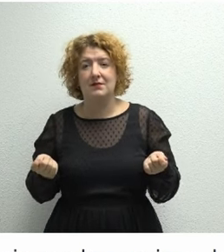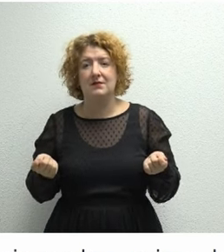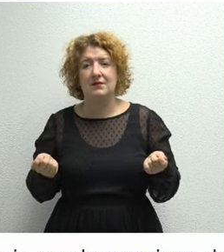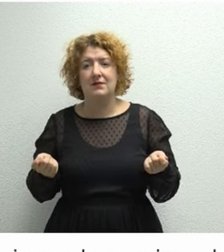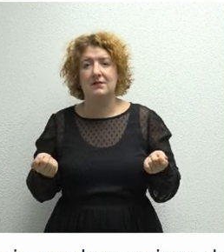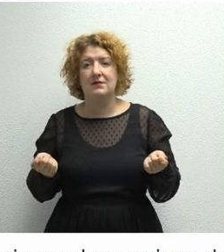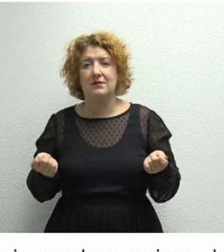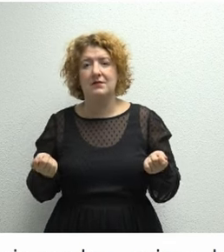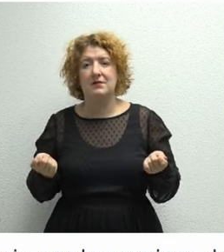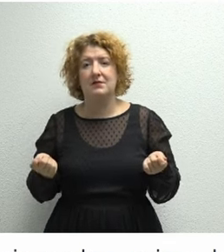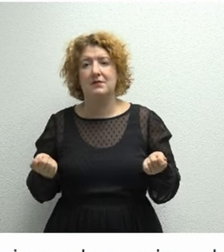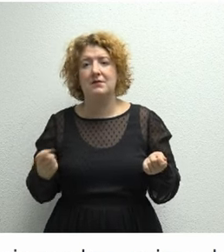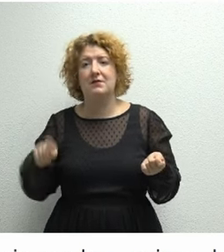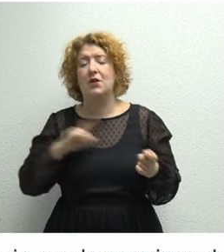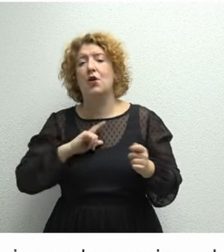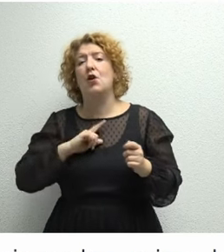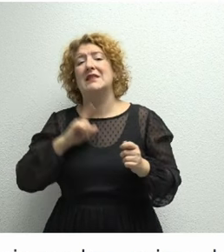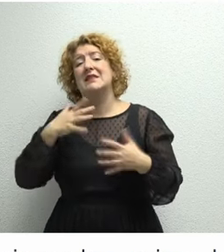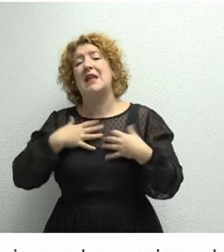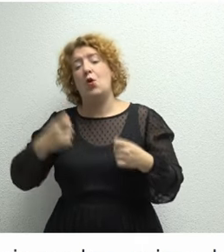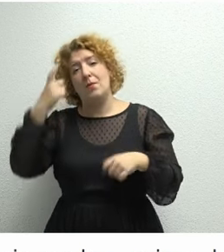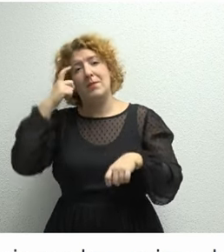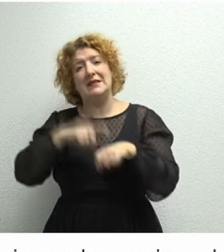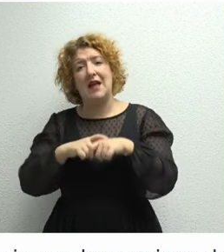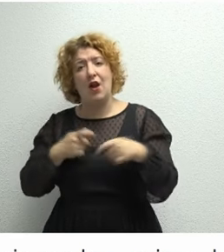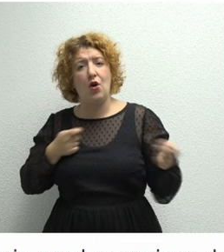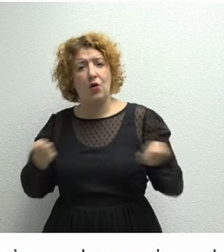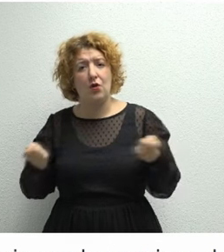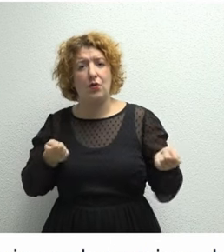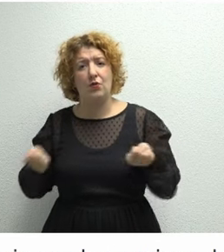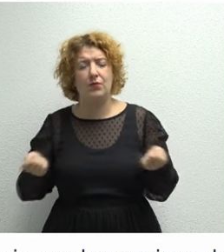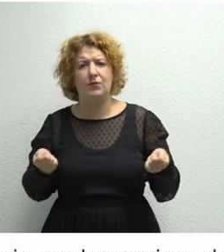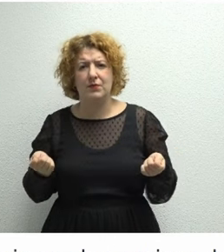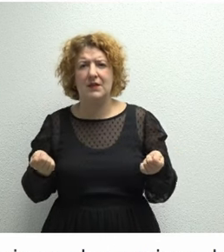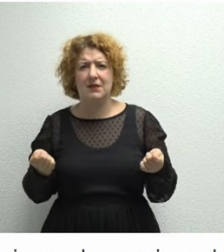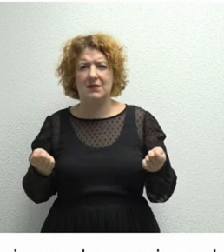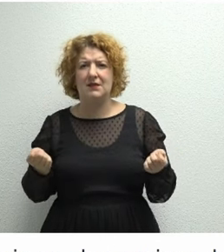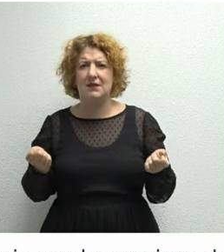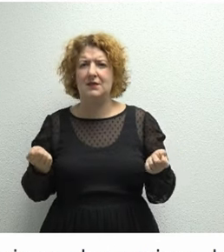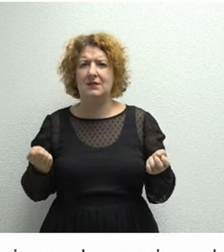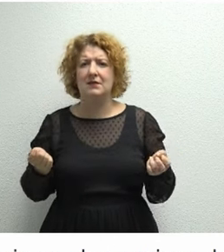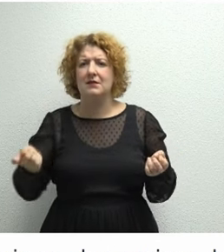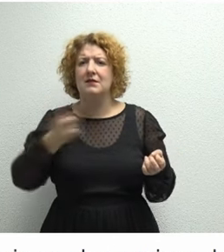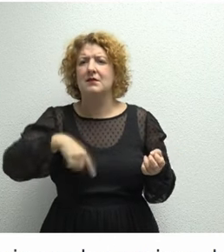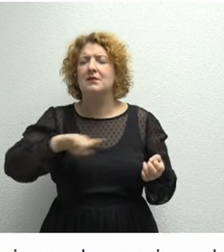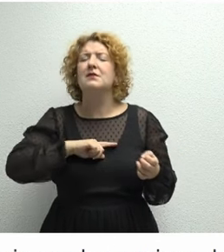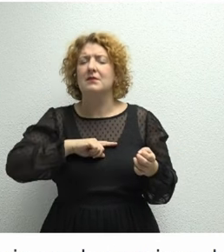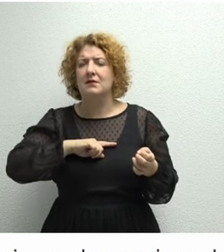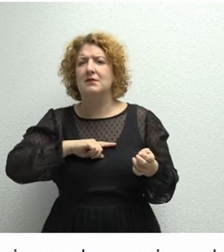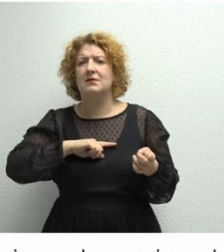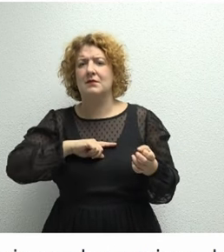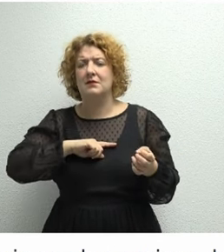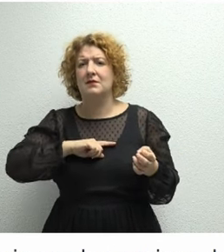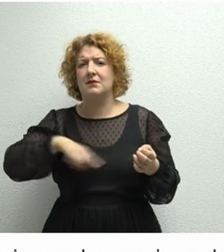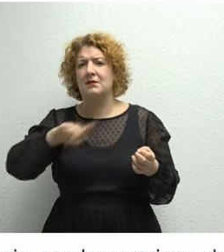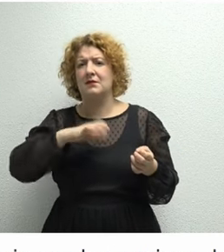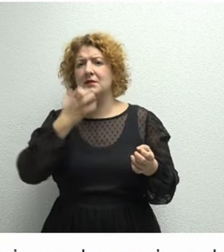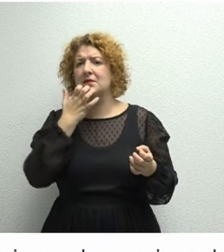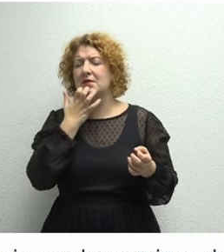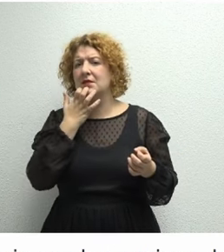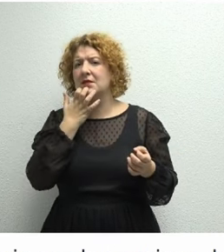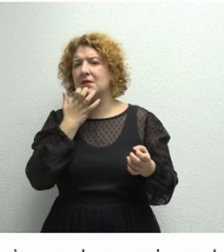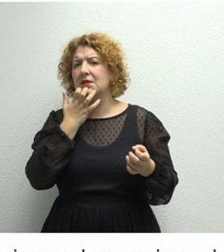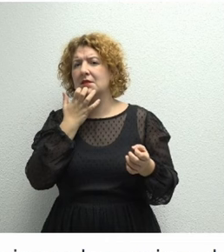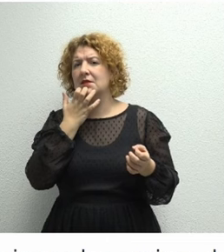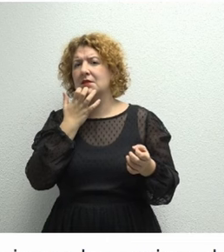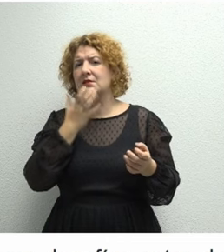sistematizar con los equipos de Salud Mental comunitario el modelo biopsicosocial modelo integral de intervención eh está sirviendo